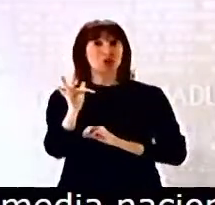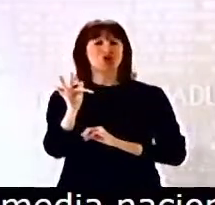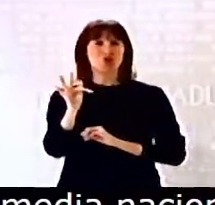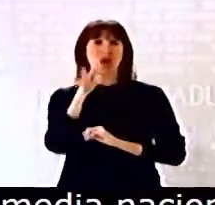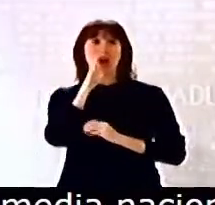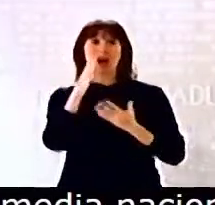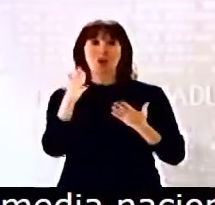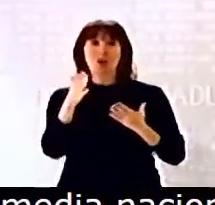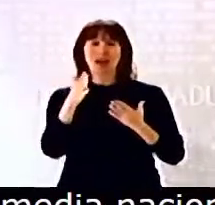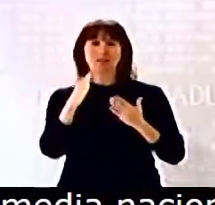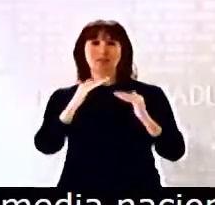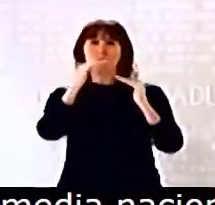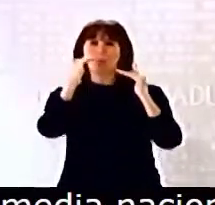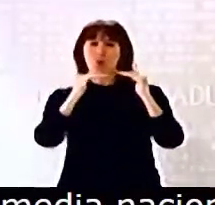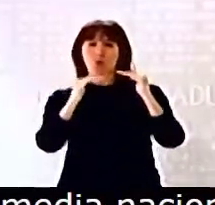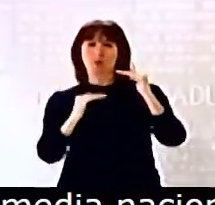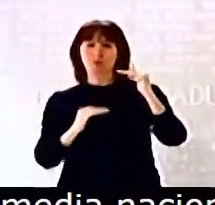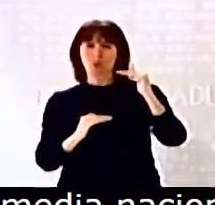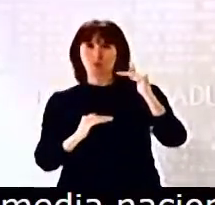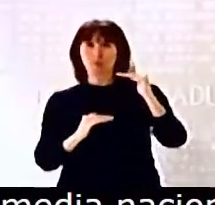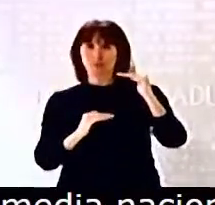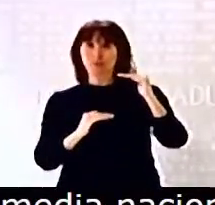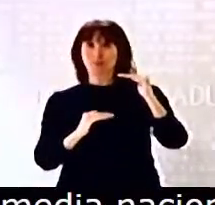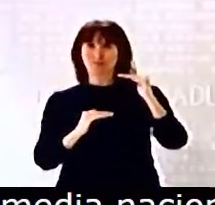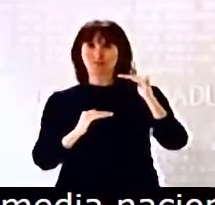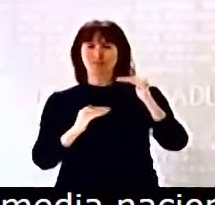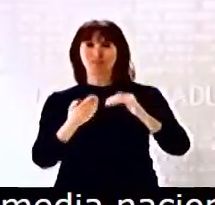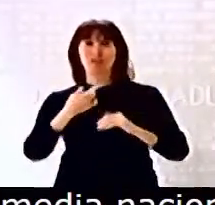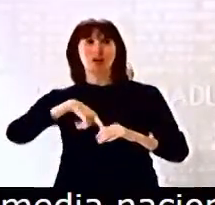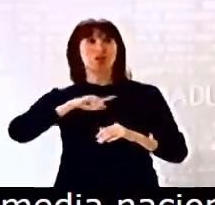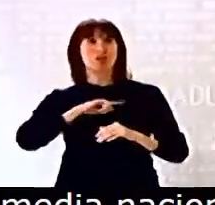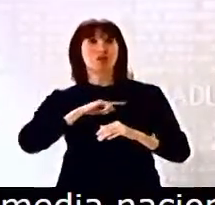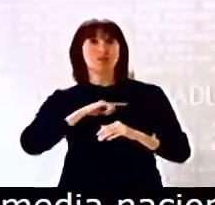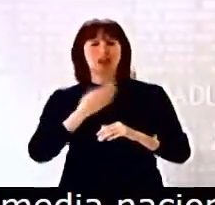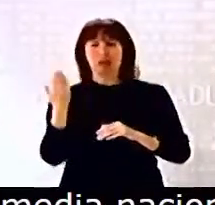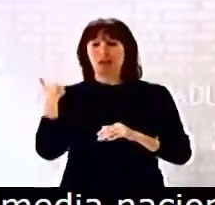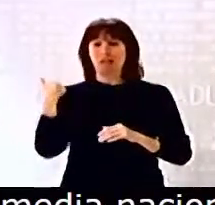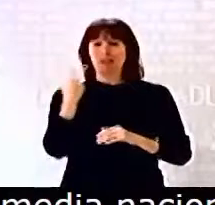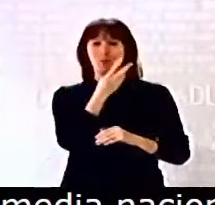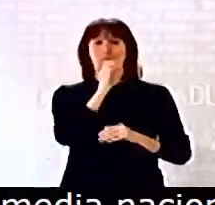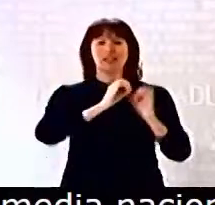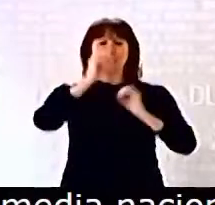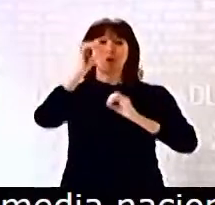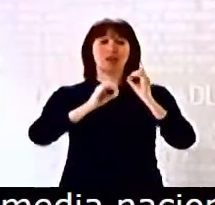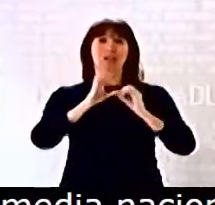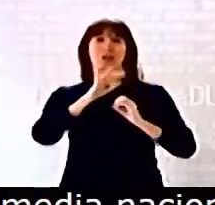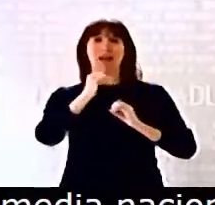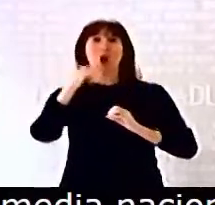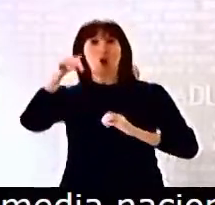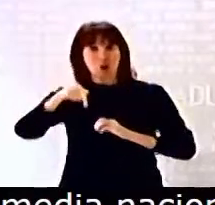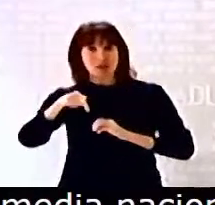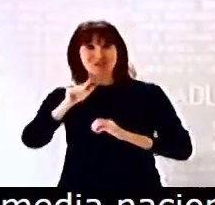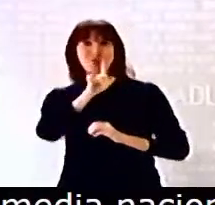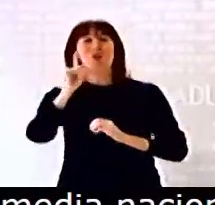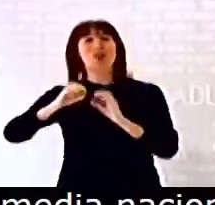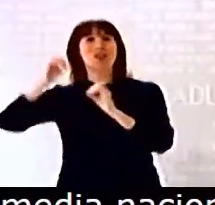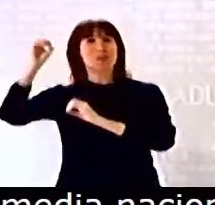está disminuyendo considerablemente. Hemos llegado a tener cifras de un 20% y hoy estamos a un